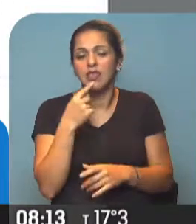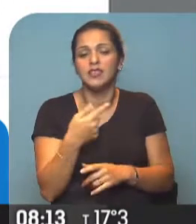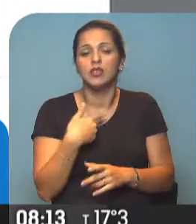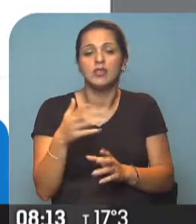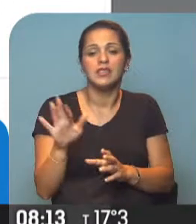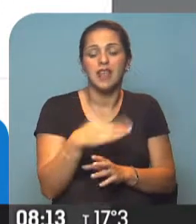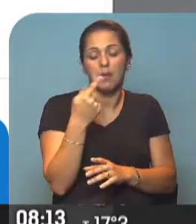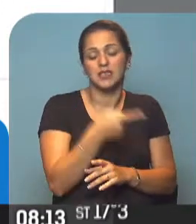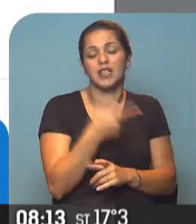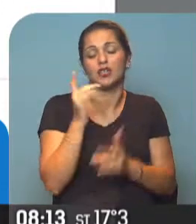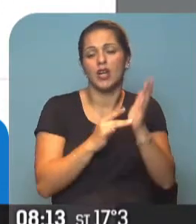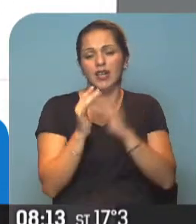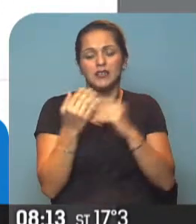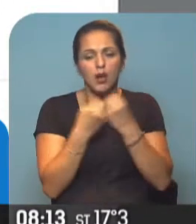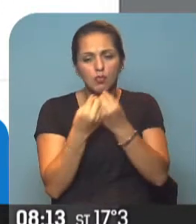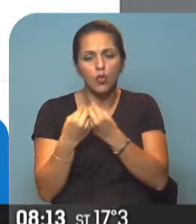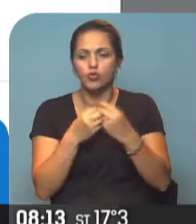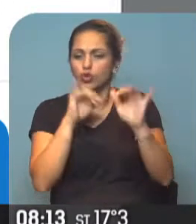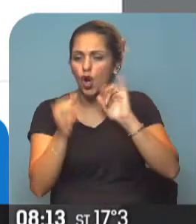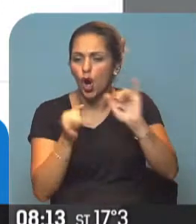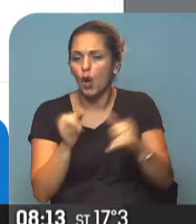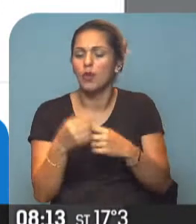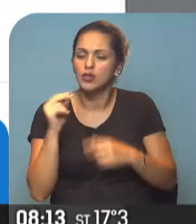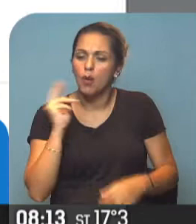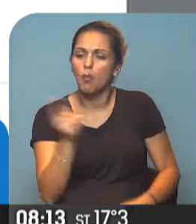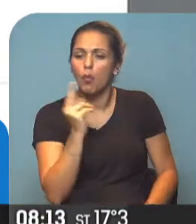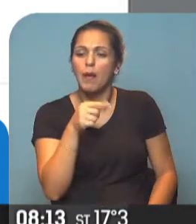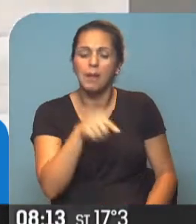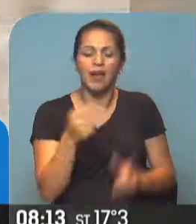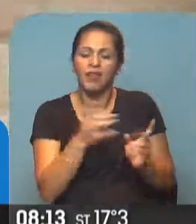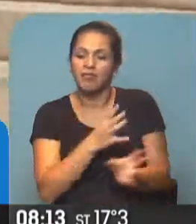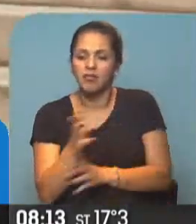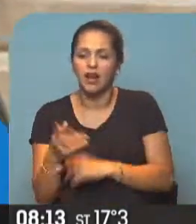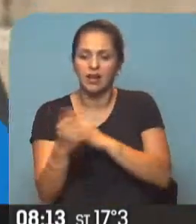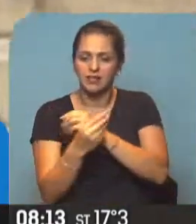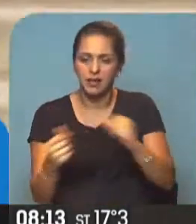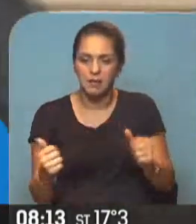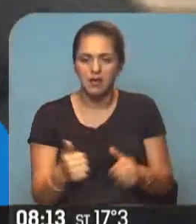de la iglesia. ¿Cuántos jóvenes tienen que morir para que esta guerra se acabe?